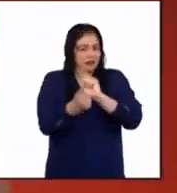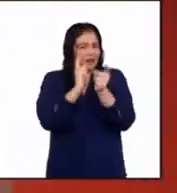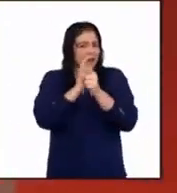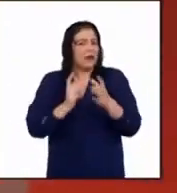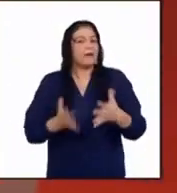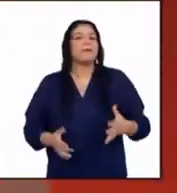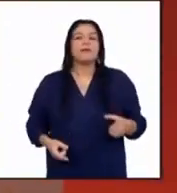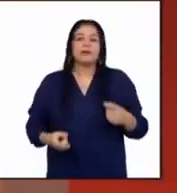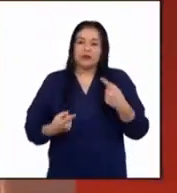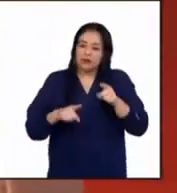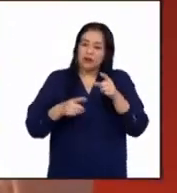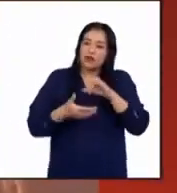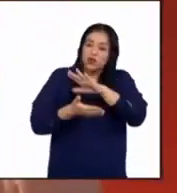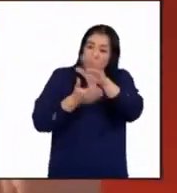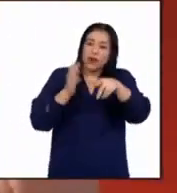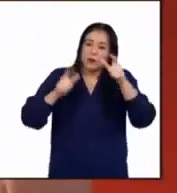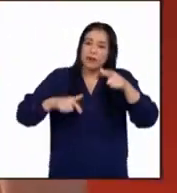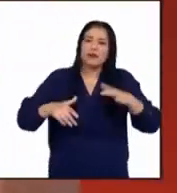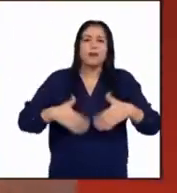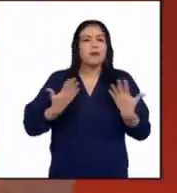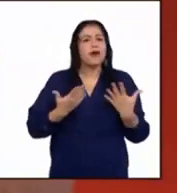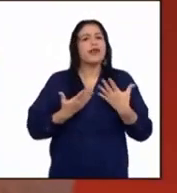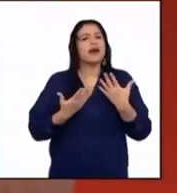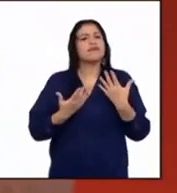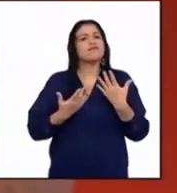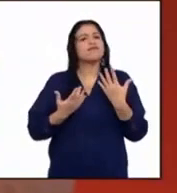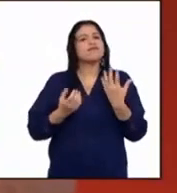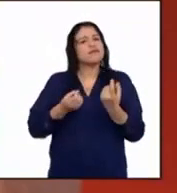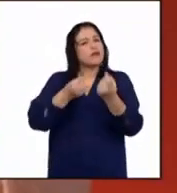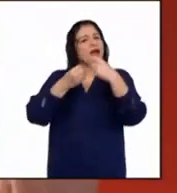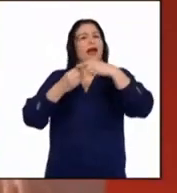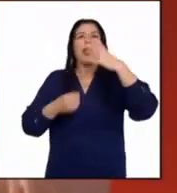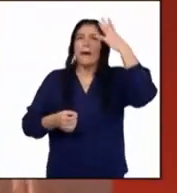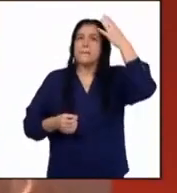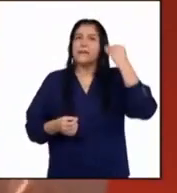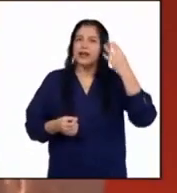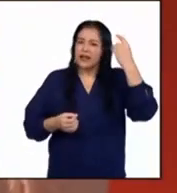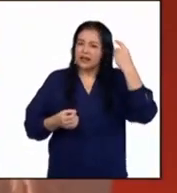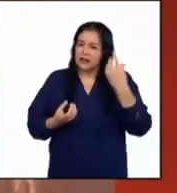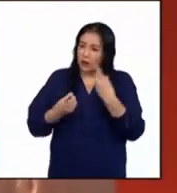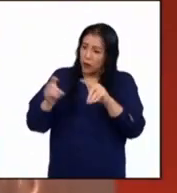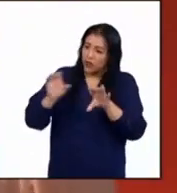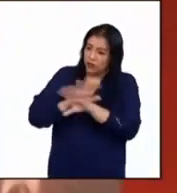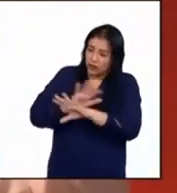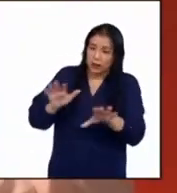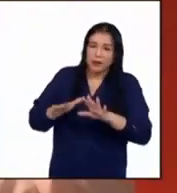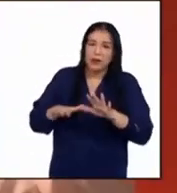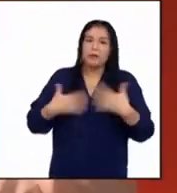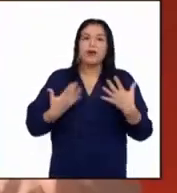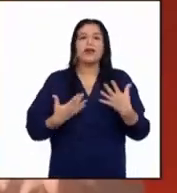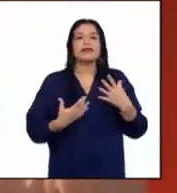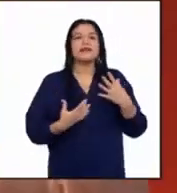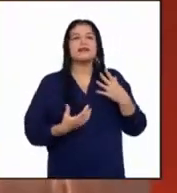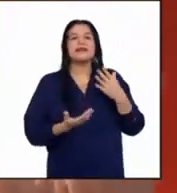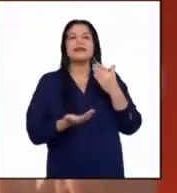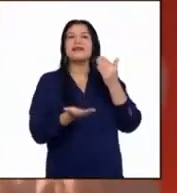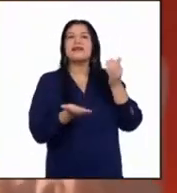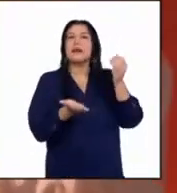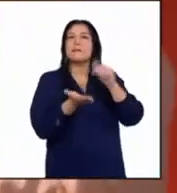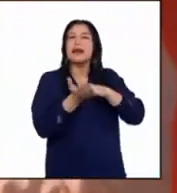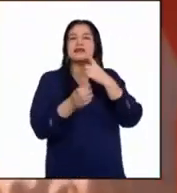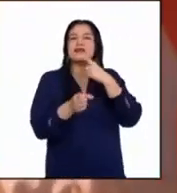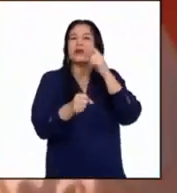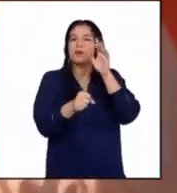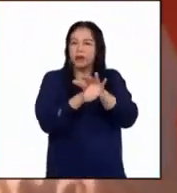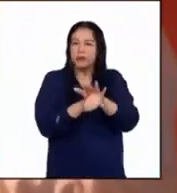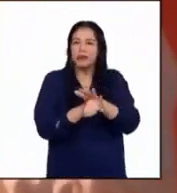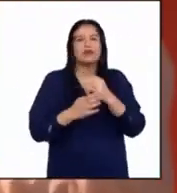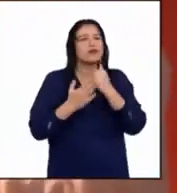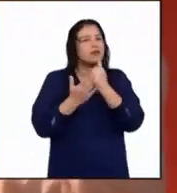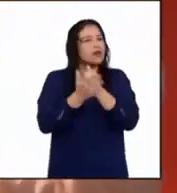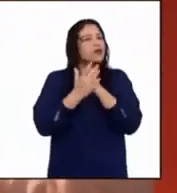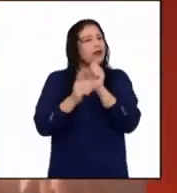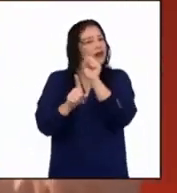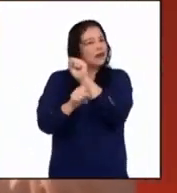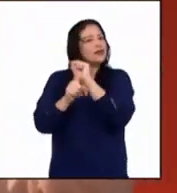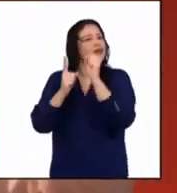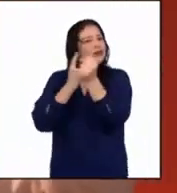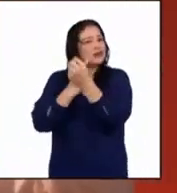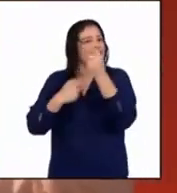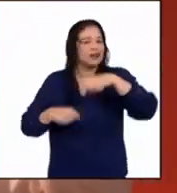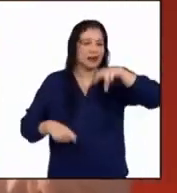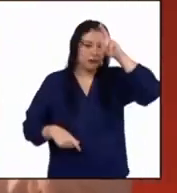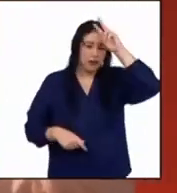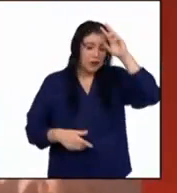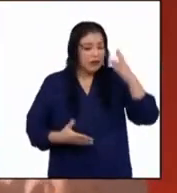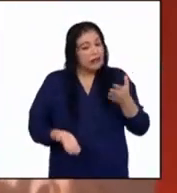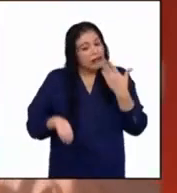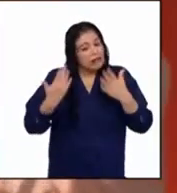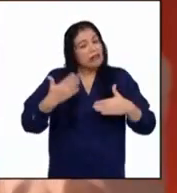personas salgan de esta experiencia como ciudadanos más comprometidos y activos en la sociedad. Y en el momento oportuno